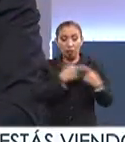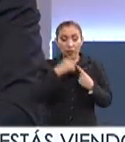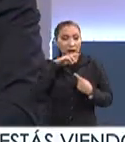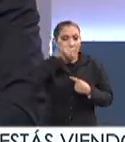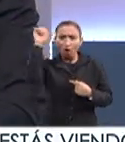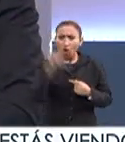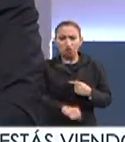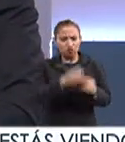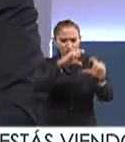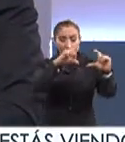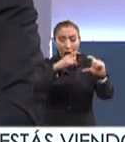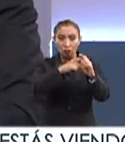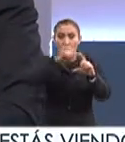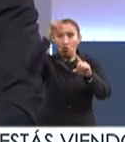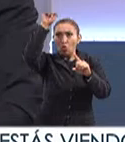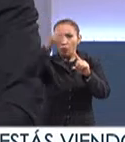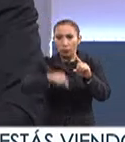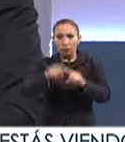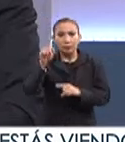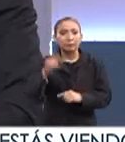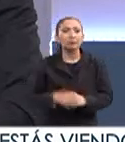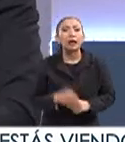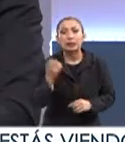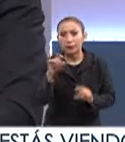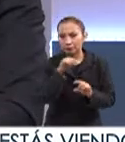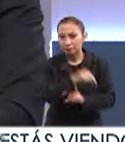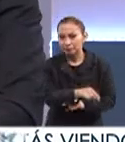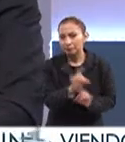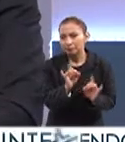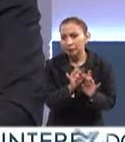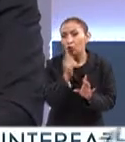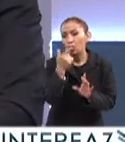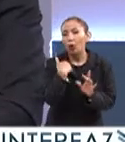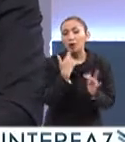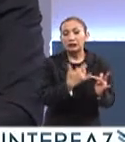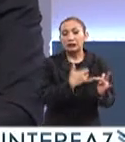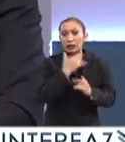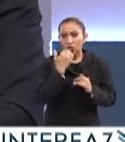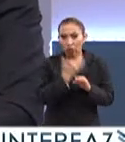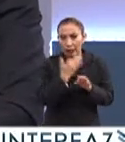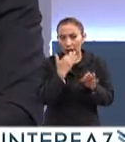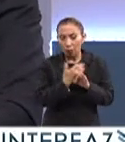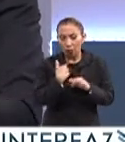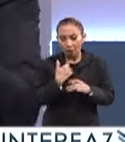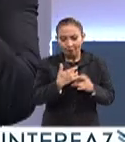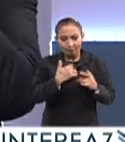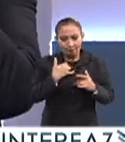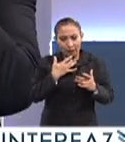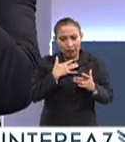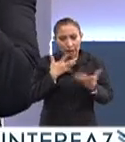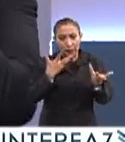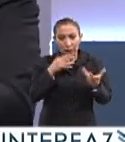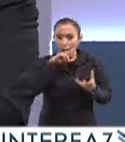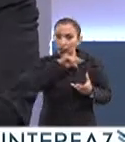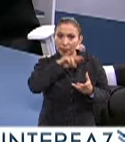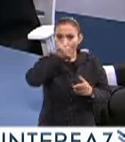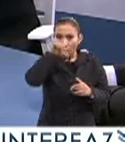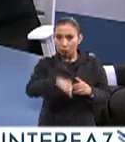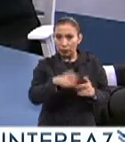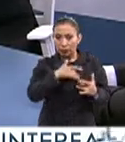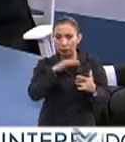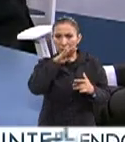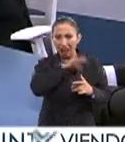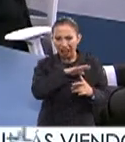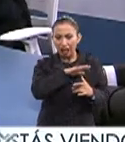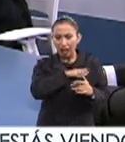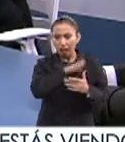diagnóstico en ese momento. Y bueno, eso es en el caso de que uno lo esté sufriendo, ¿no? Cómo detectarlo y qué hacer en el momento de sentir